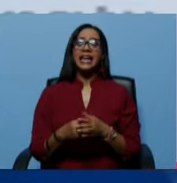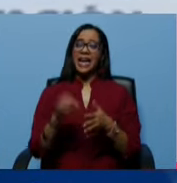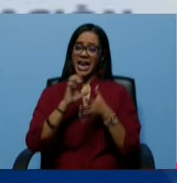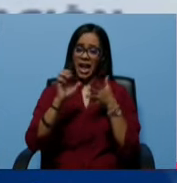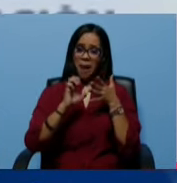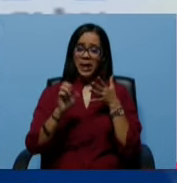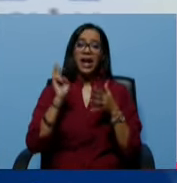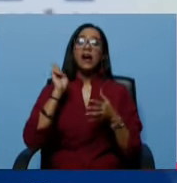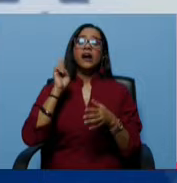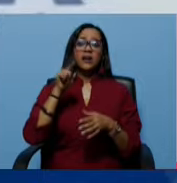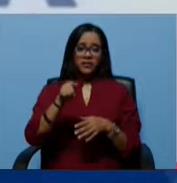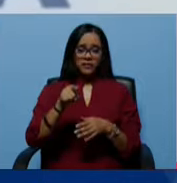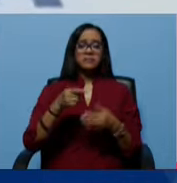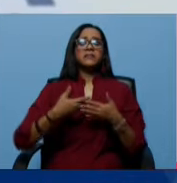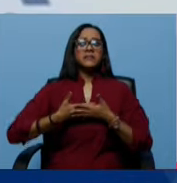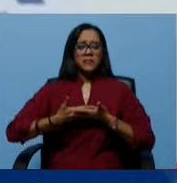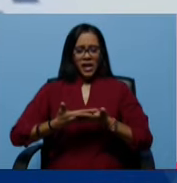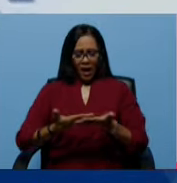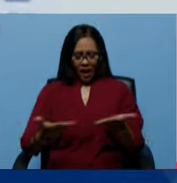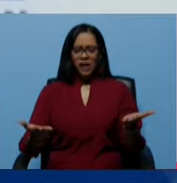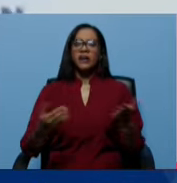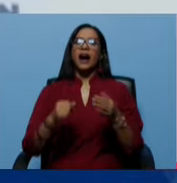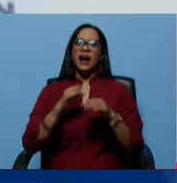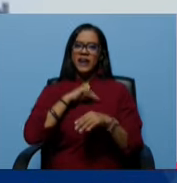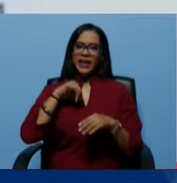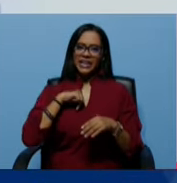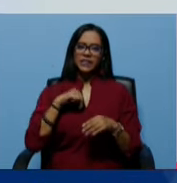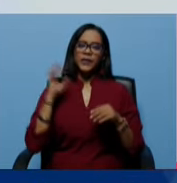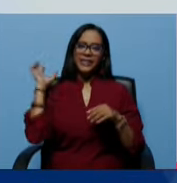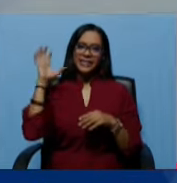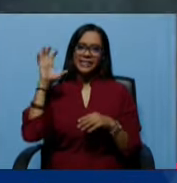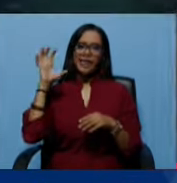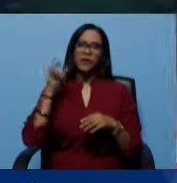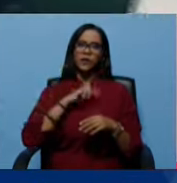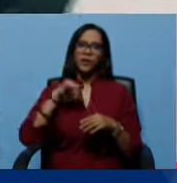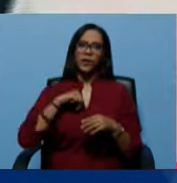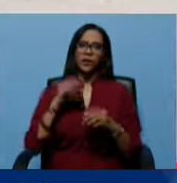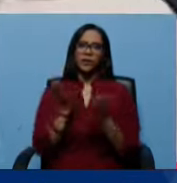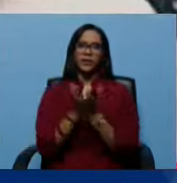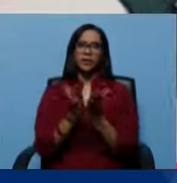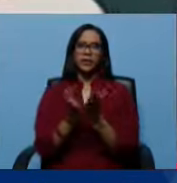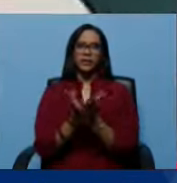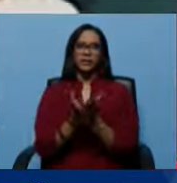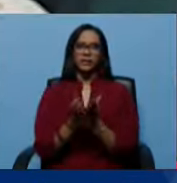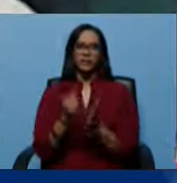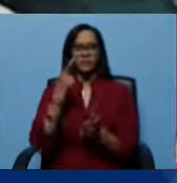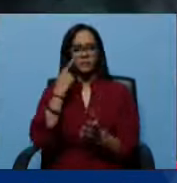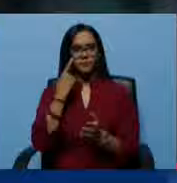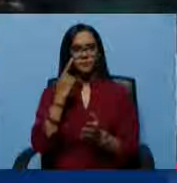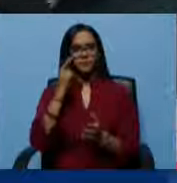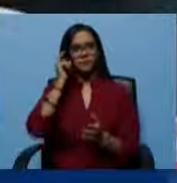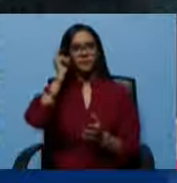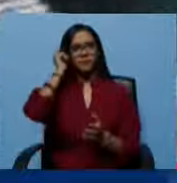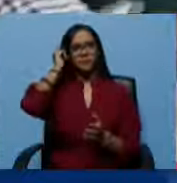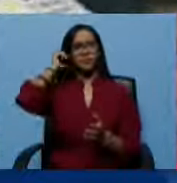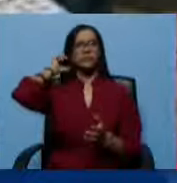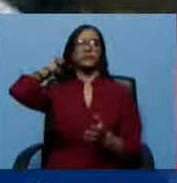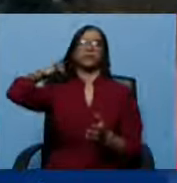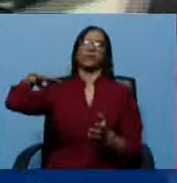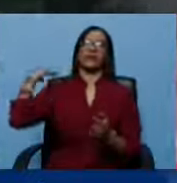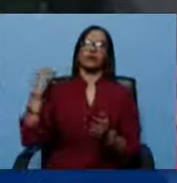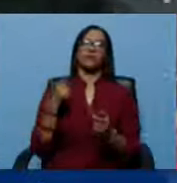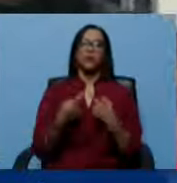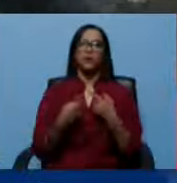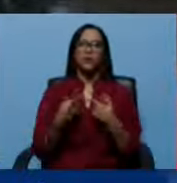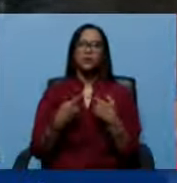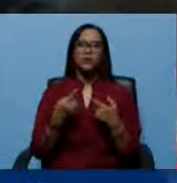herramienta que usted le ha dotado a nuestro Estado y a nuestros estudiantes. Fíjense, estas son cosas